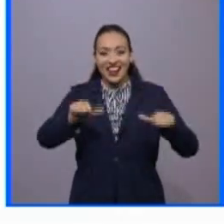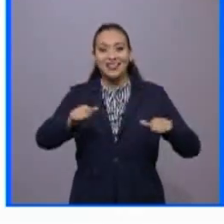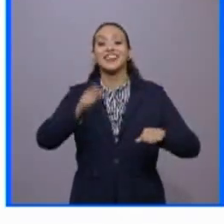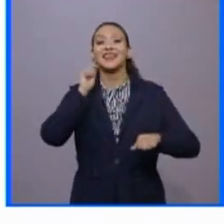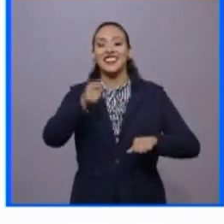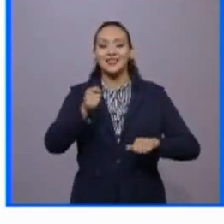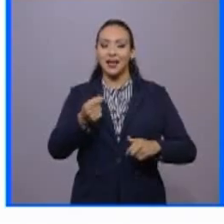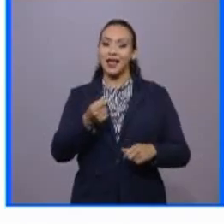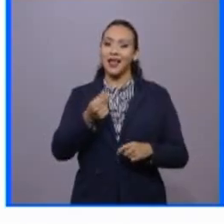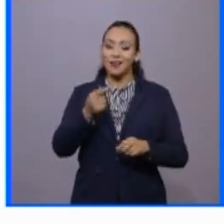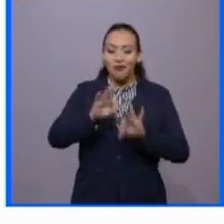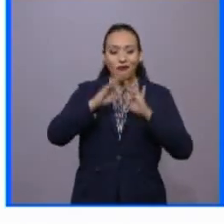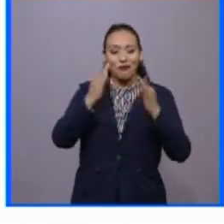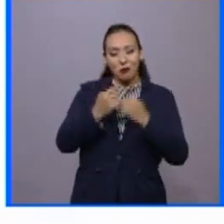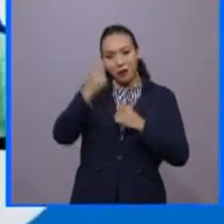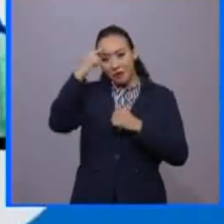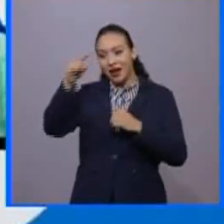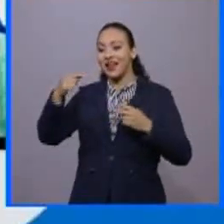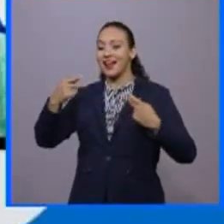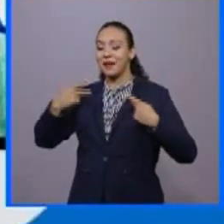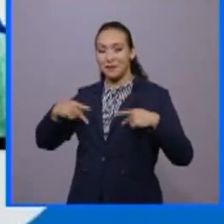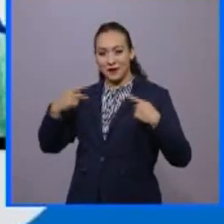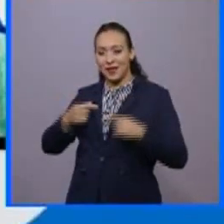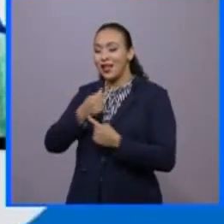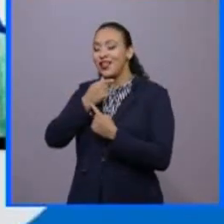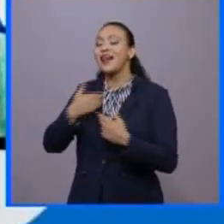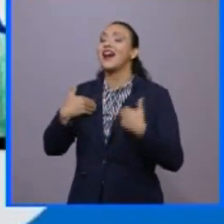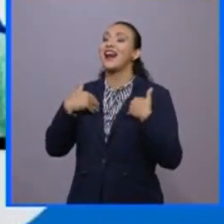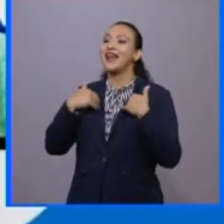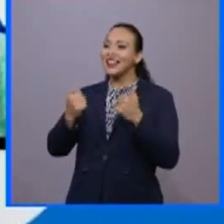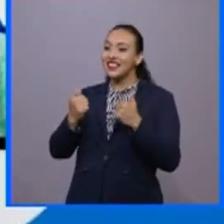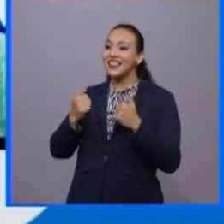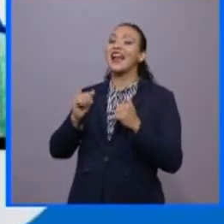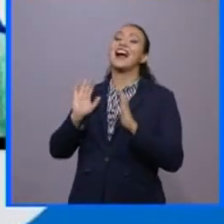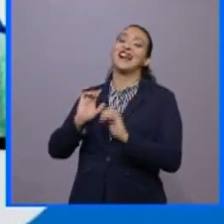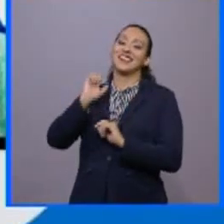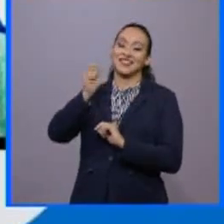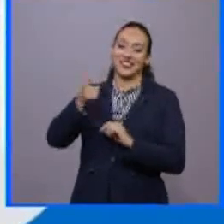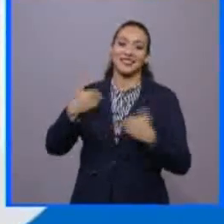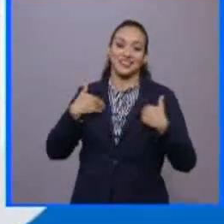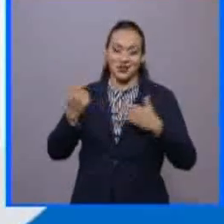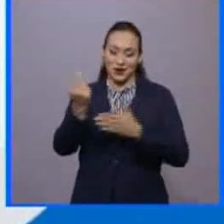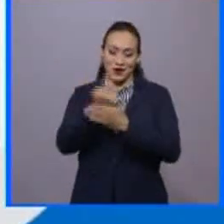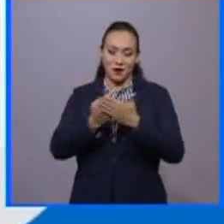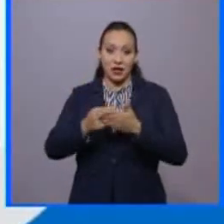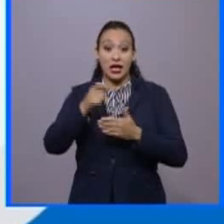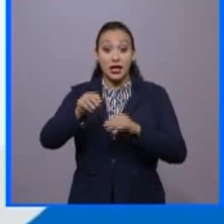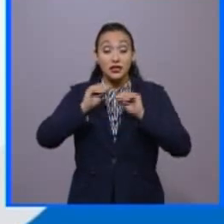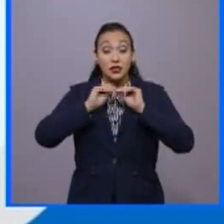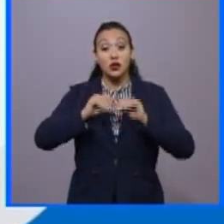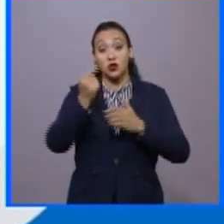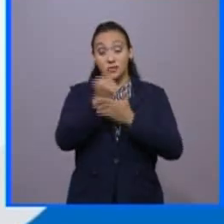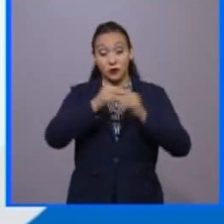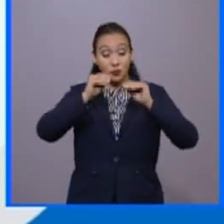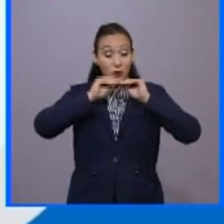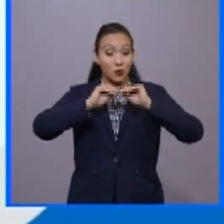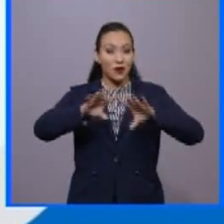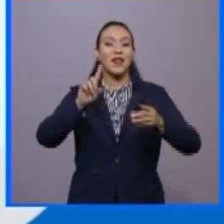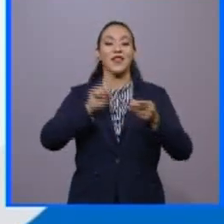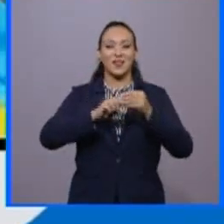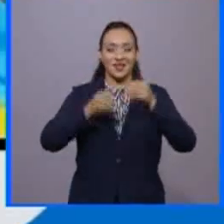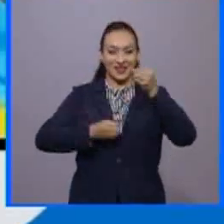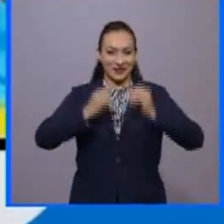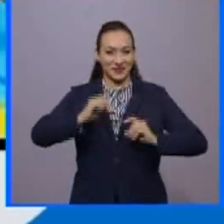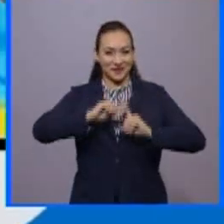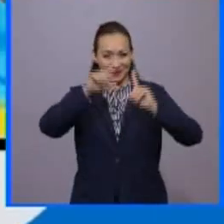que habitamos y nos conecta con él. Los trabajos de las y los ganadores serán publicados en las redes sociales de la Suprema